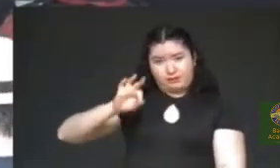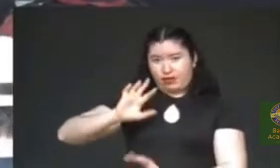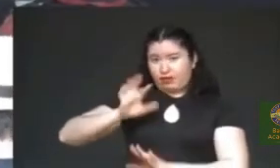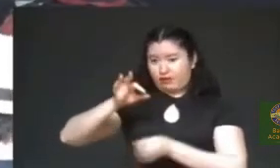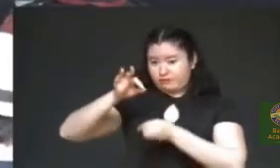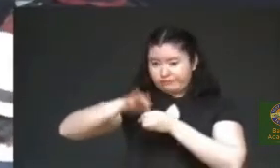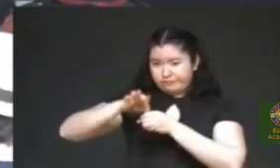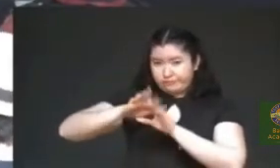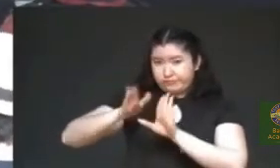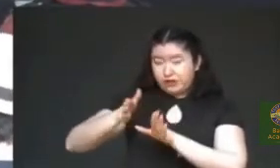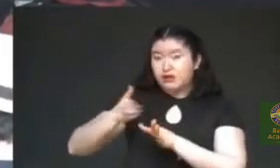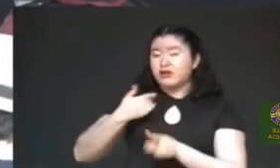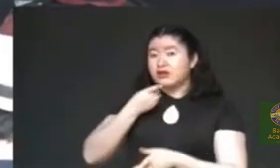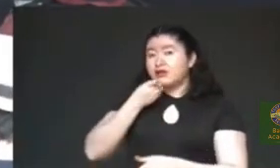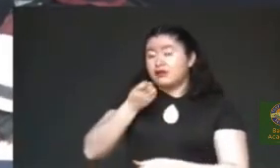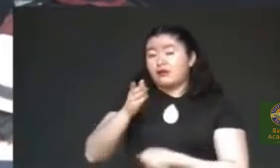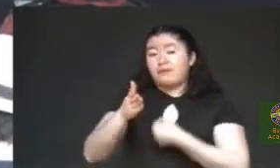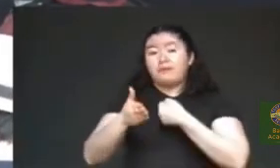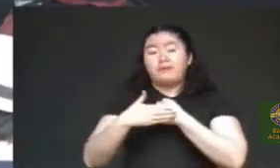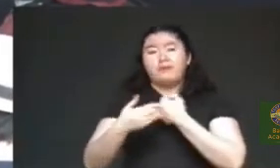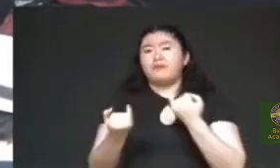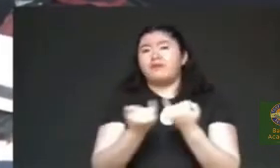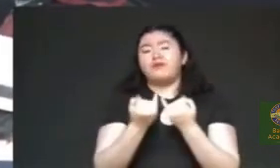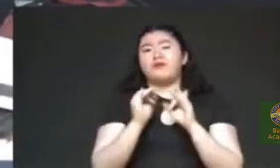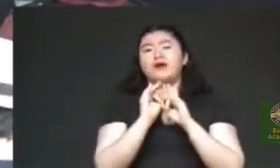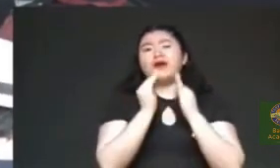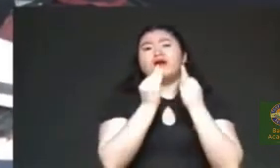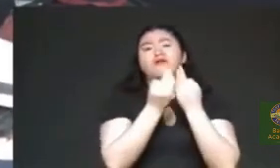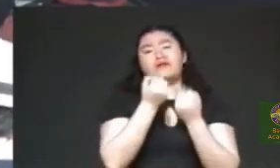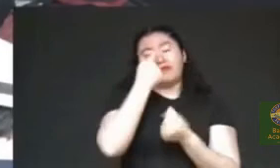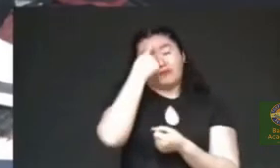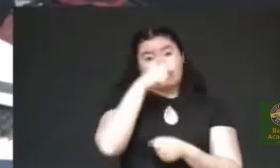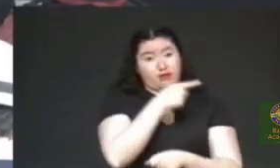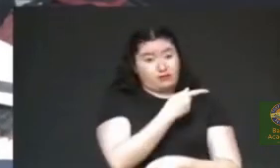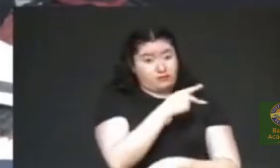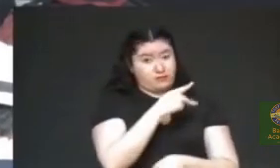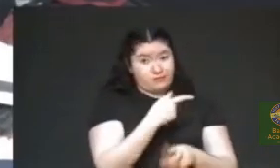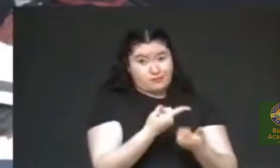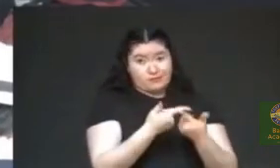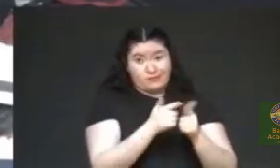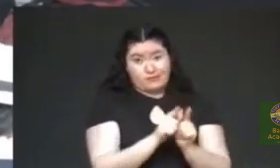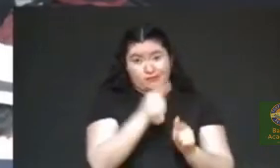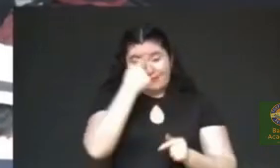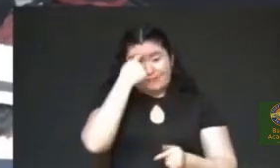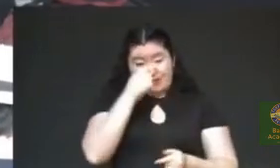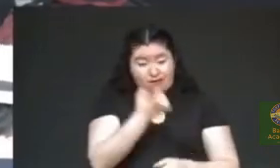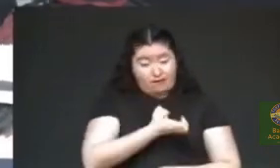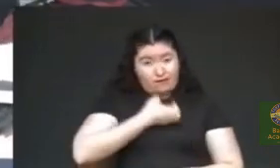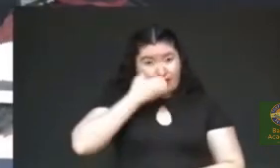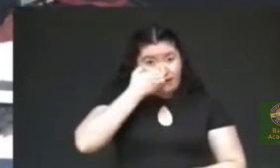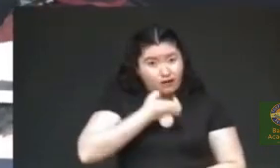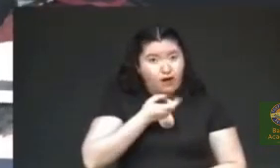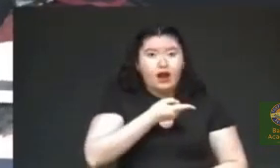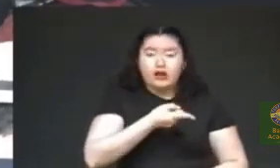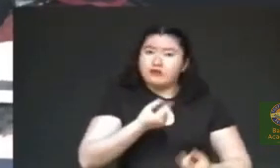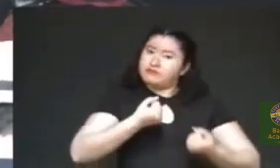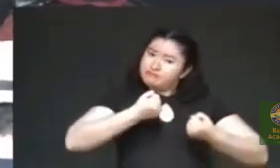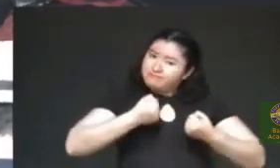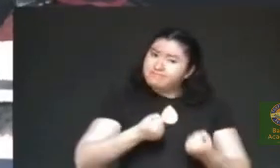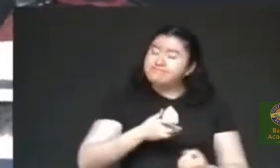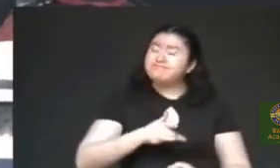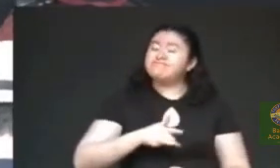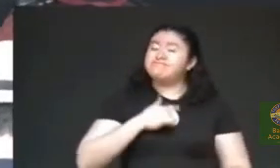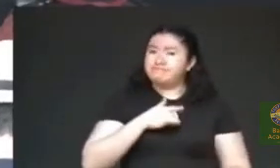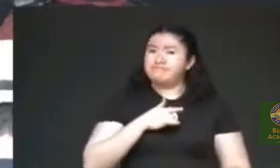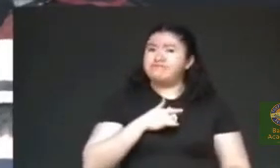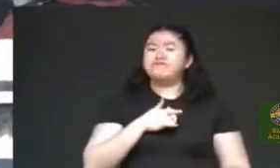que próximamente van a preparar igual un protocolo ellos de manera independiente para dar seguridad a las escuelas. Preguntarle si esto se